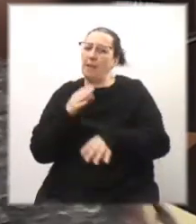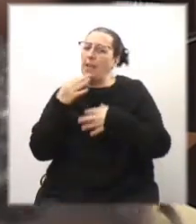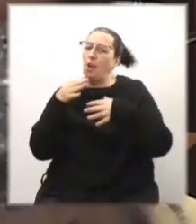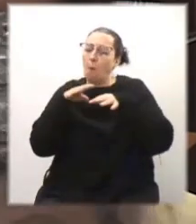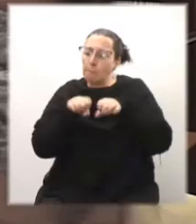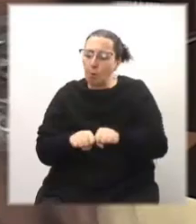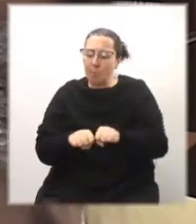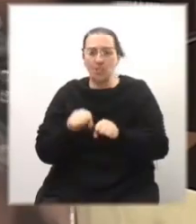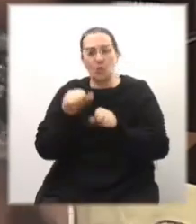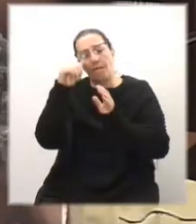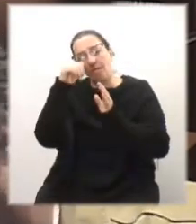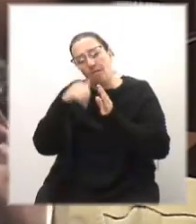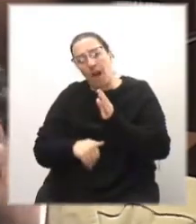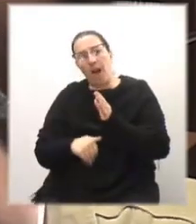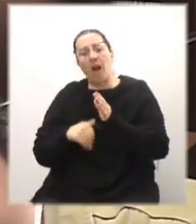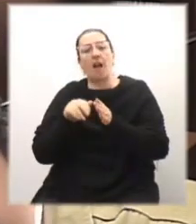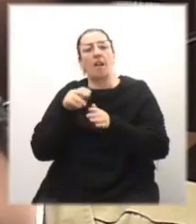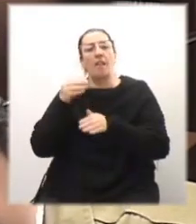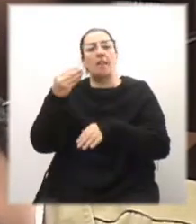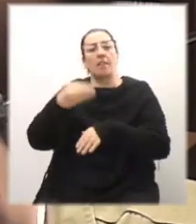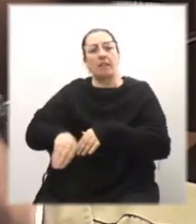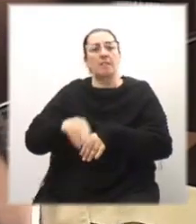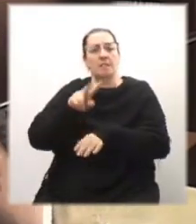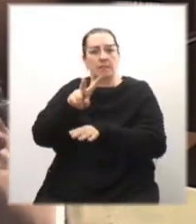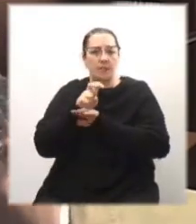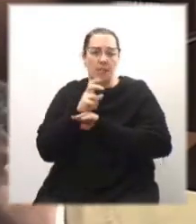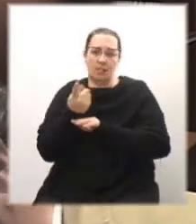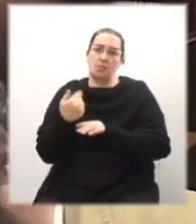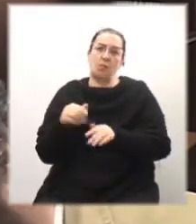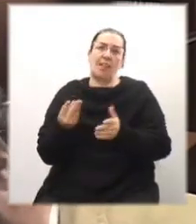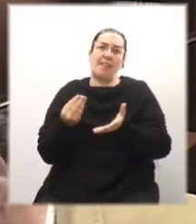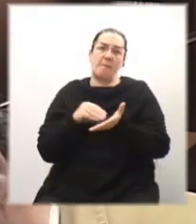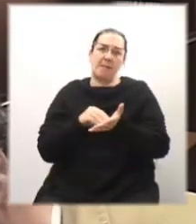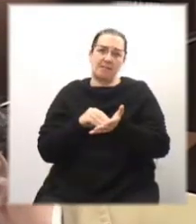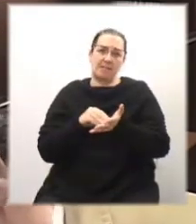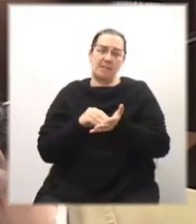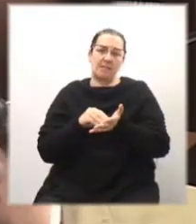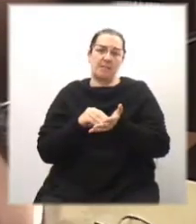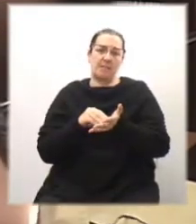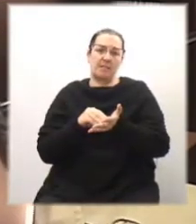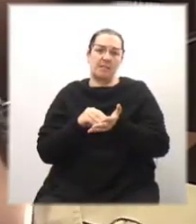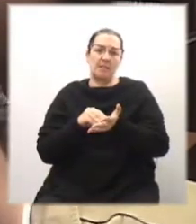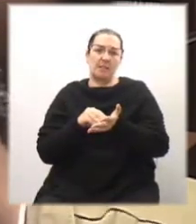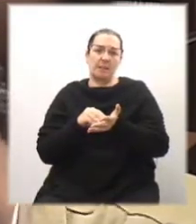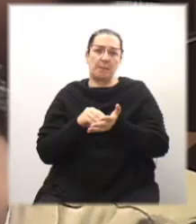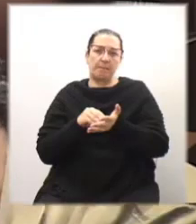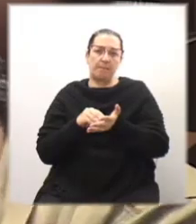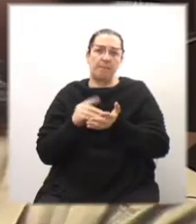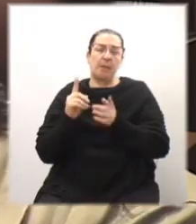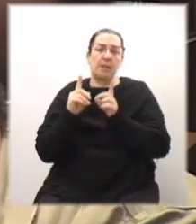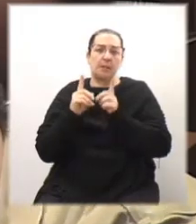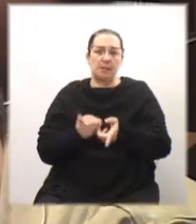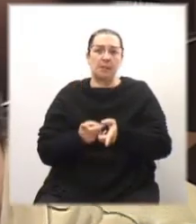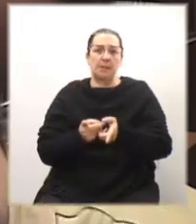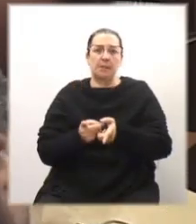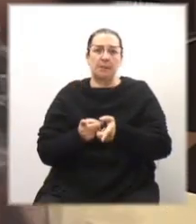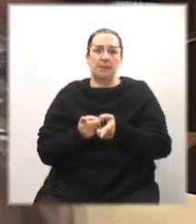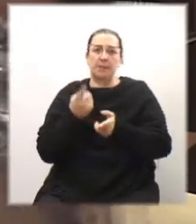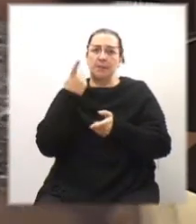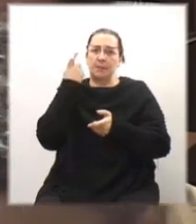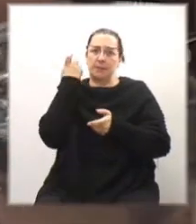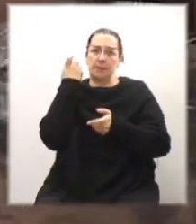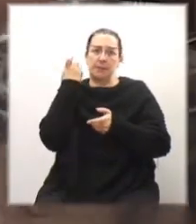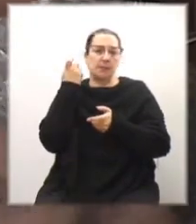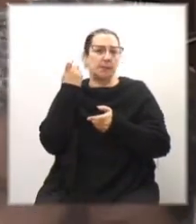bajar sustancialmente el déficit fiscal, sino que también acotará fuertemente los